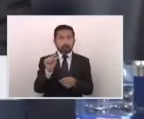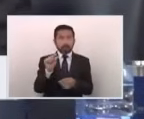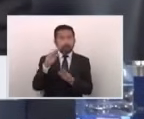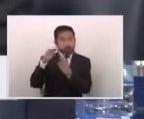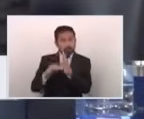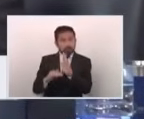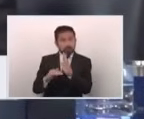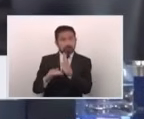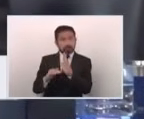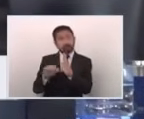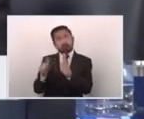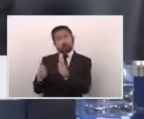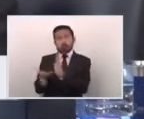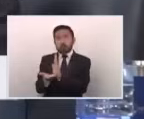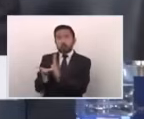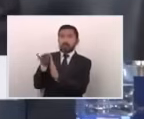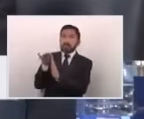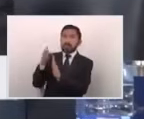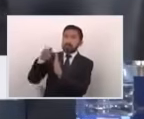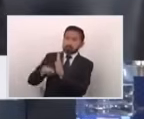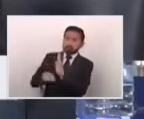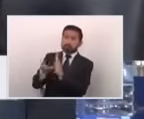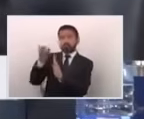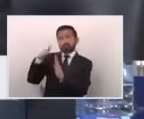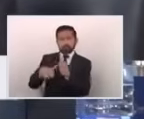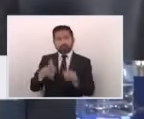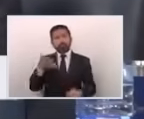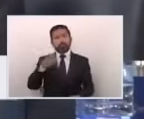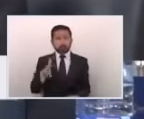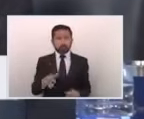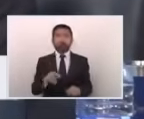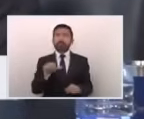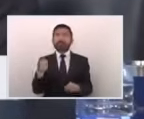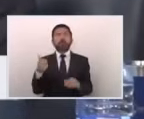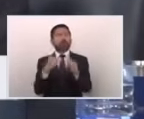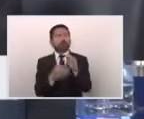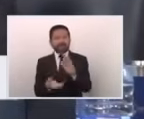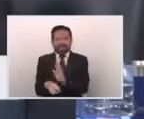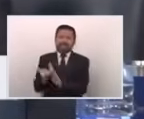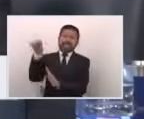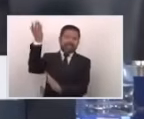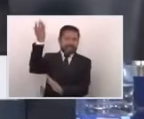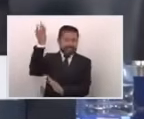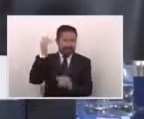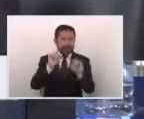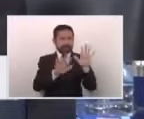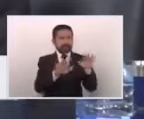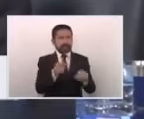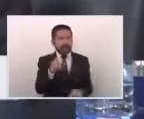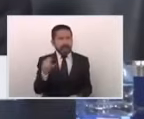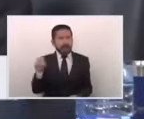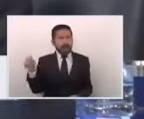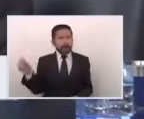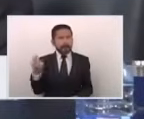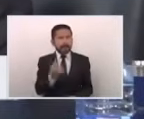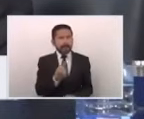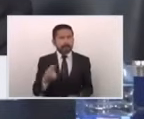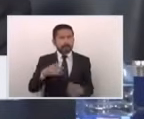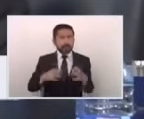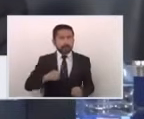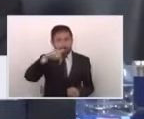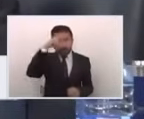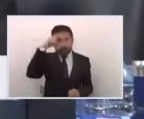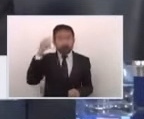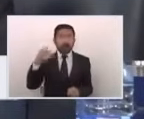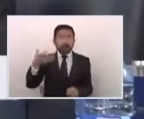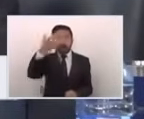menos de eso, a otros les daban esa cantidad, pero a otros les daban más de 10 mil dólares. Habían funcionarios que incluso